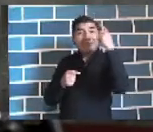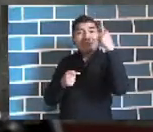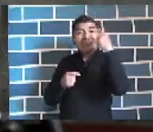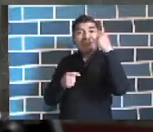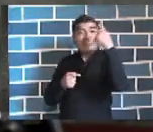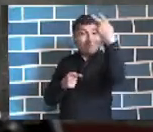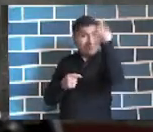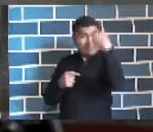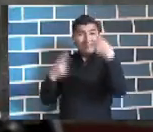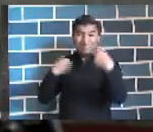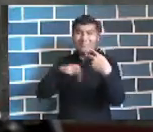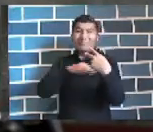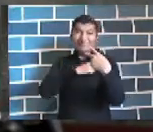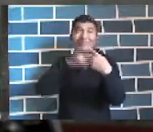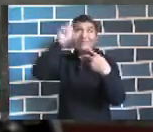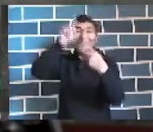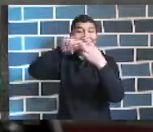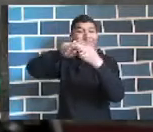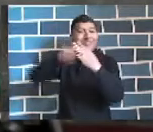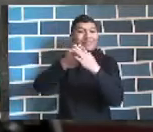es el iniciador de la fe.